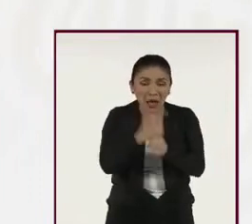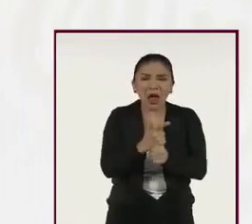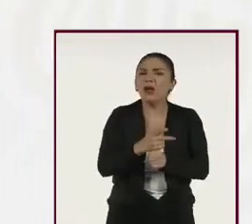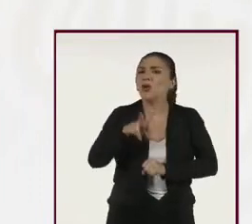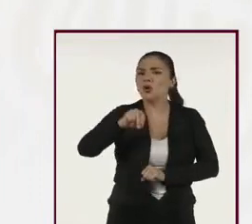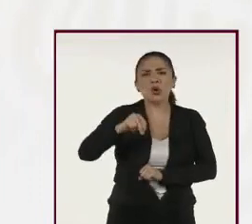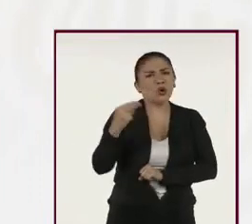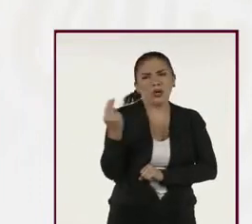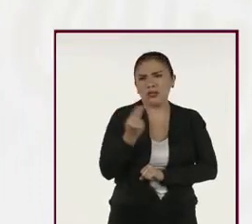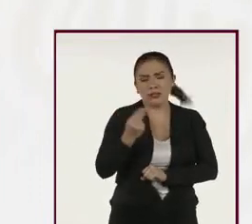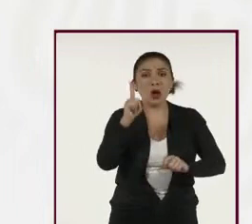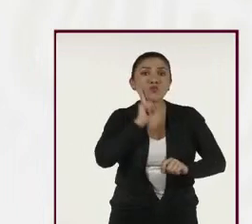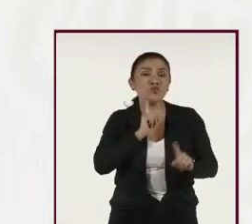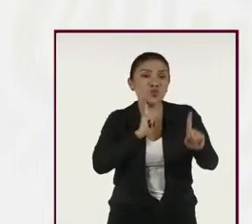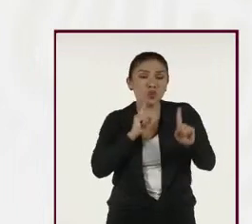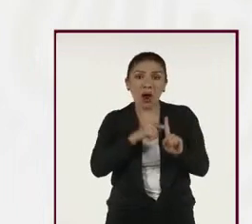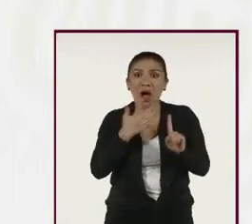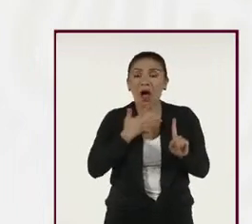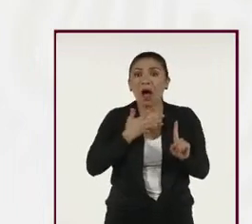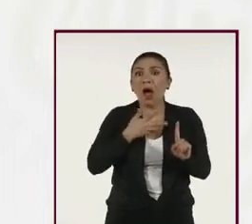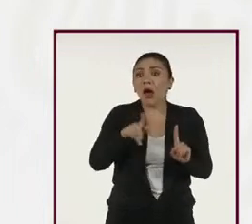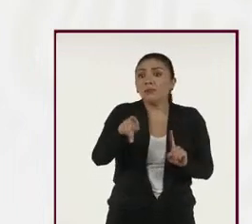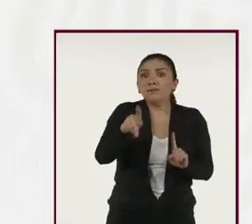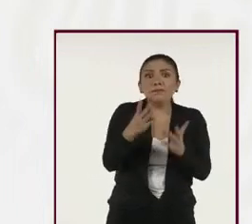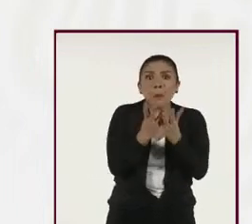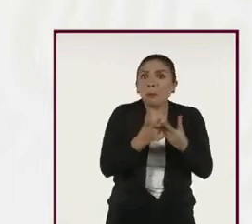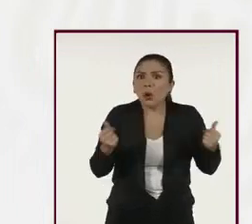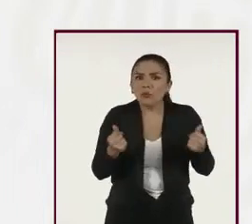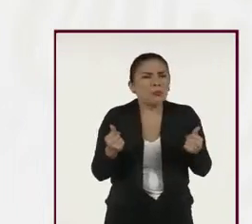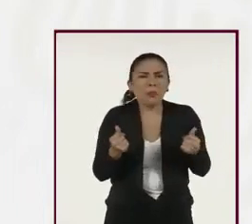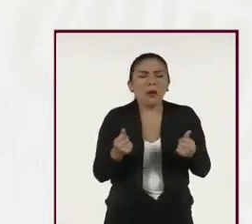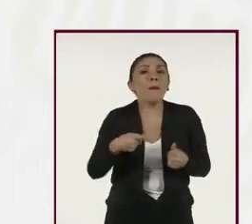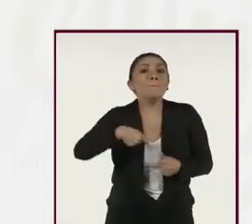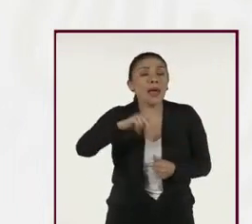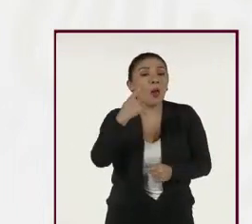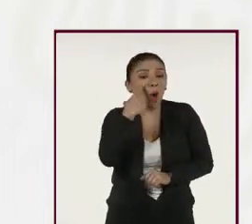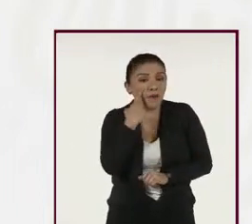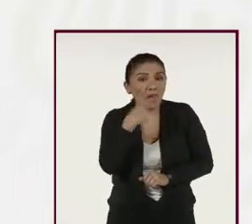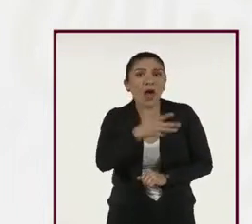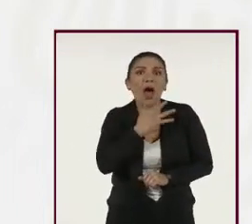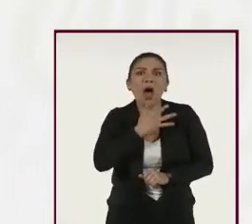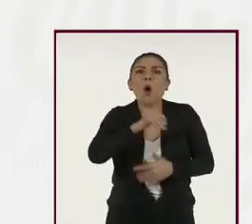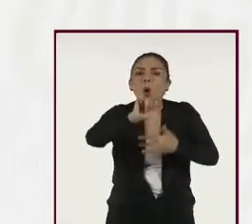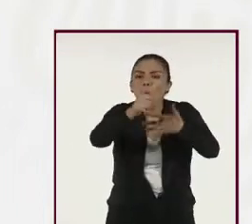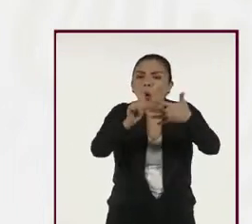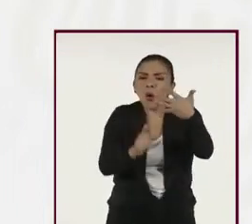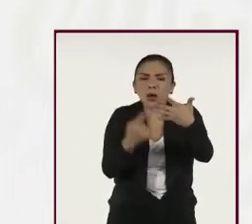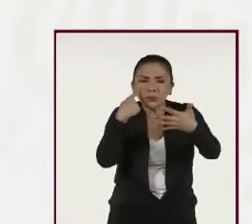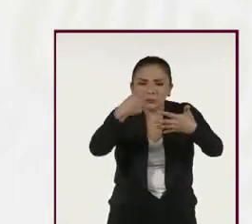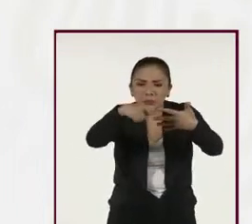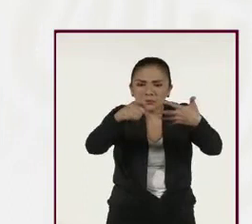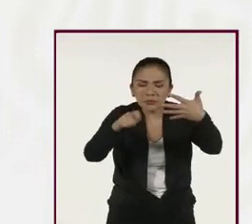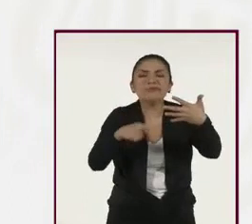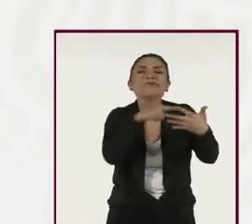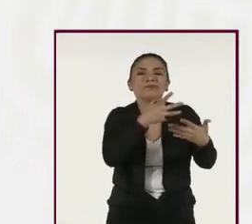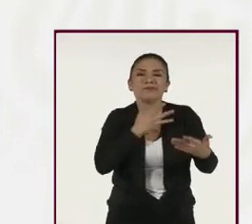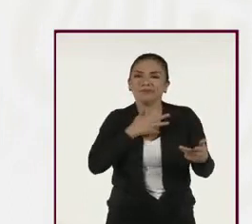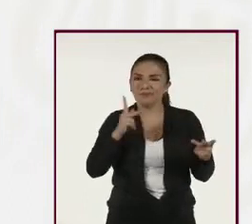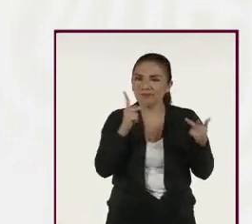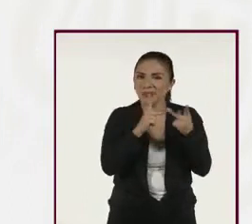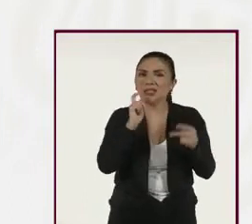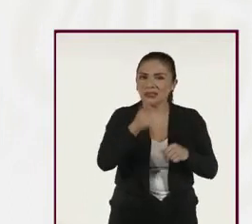que una mujer haya perdido el periodo menstrual, siempre y cuando se presenten el resto de las características de la anorexia. Y